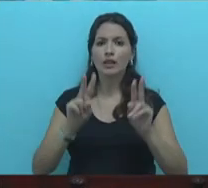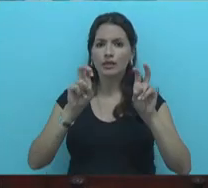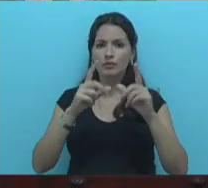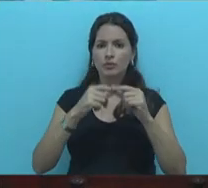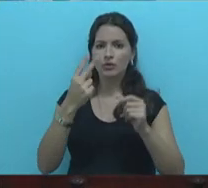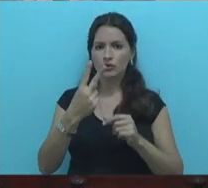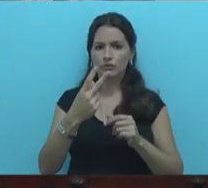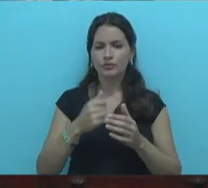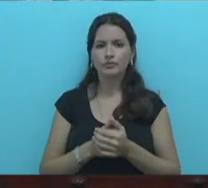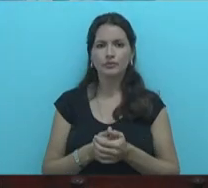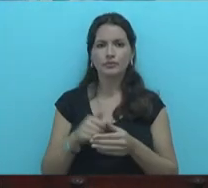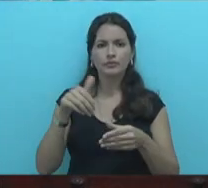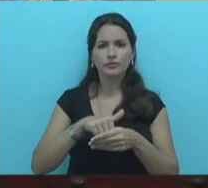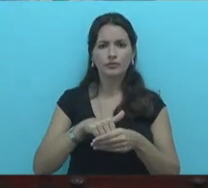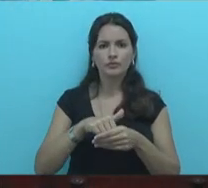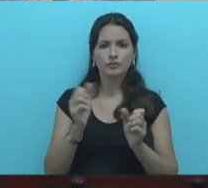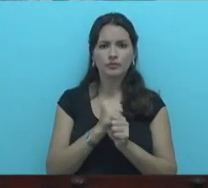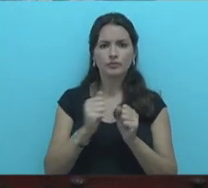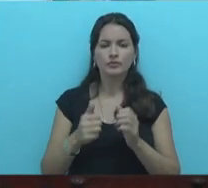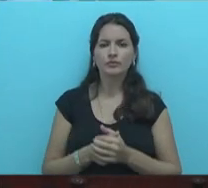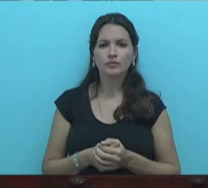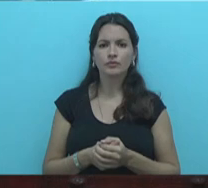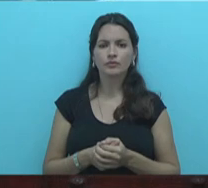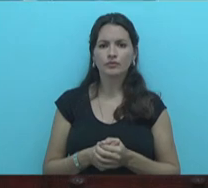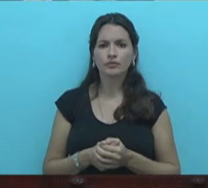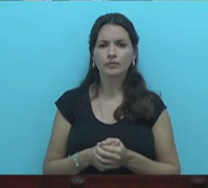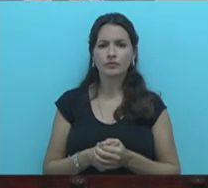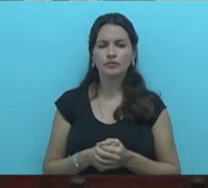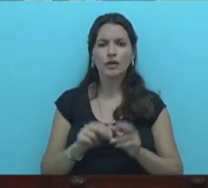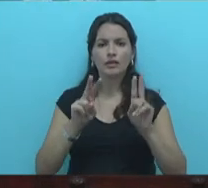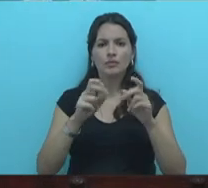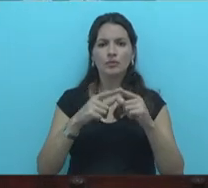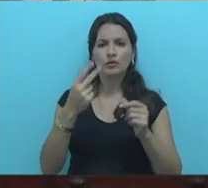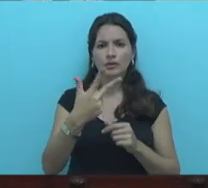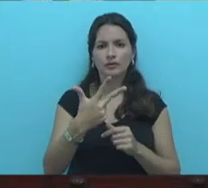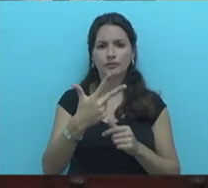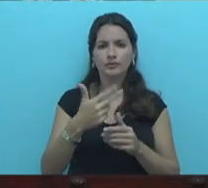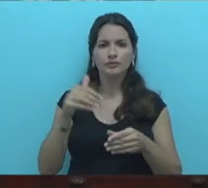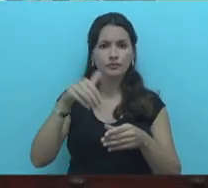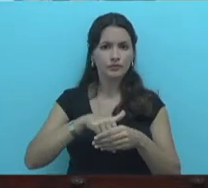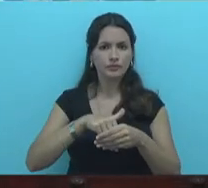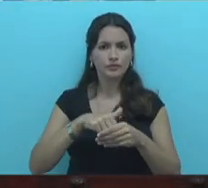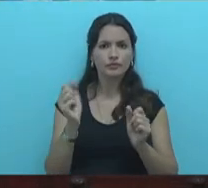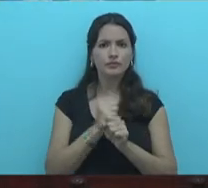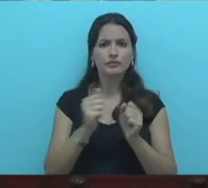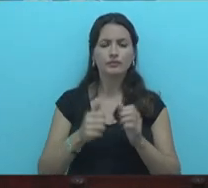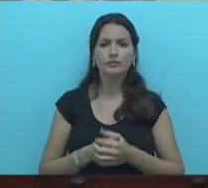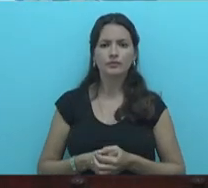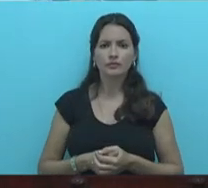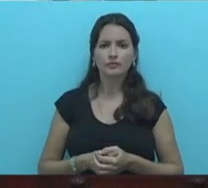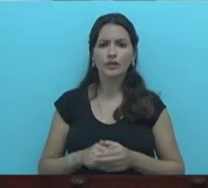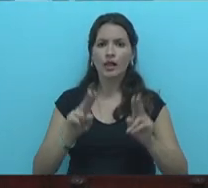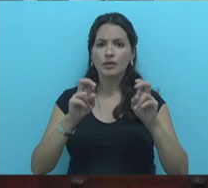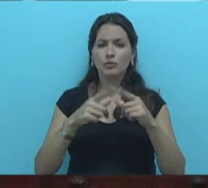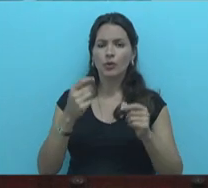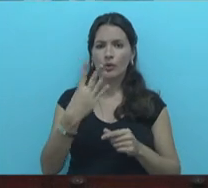Asunto número 2. A votación. Aprobado. Asunto número 3. A votación. Aprobado.